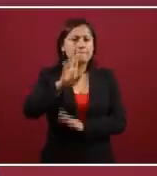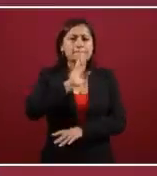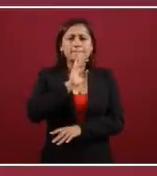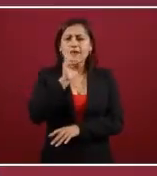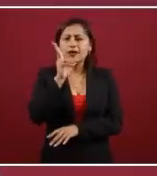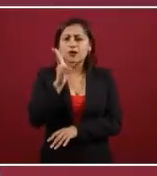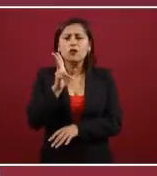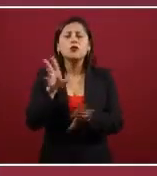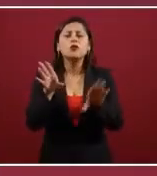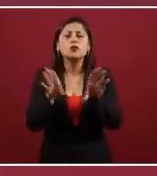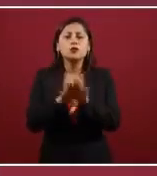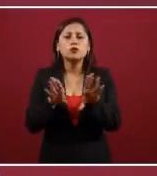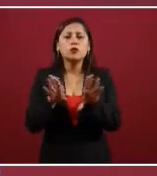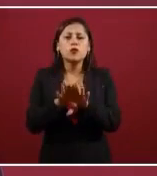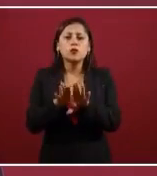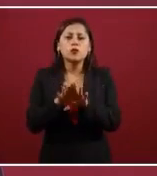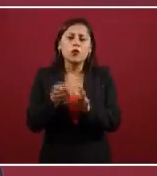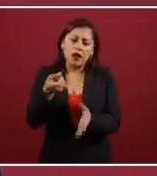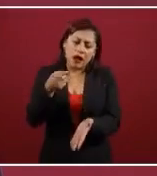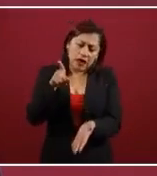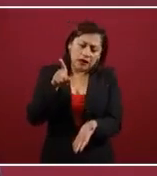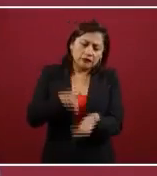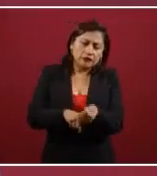el fortalecimiento de valores,